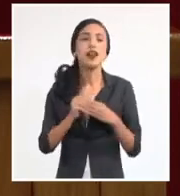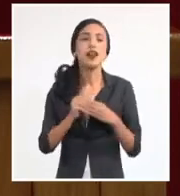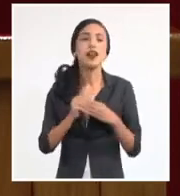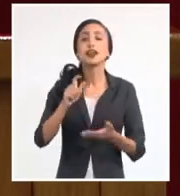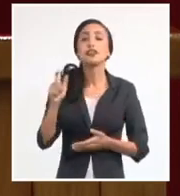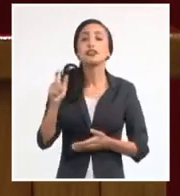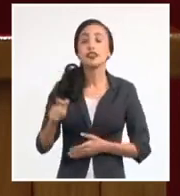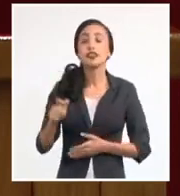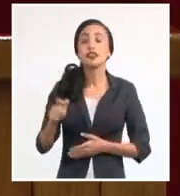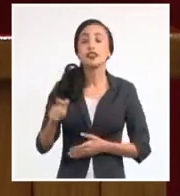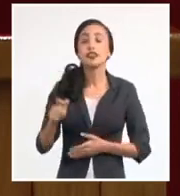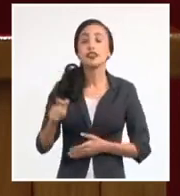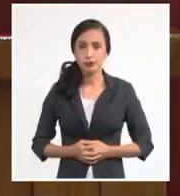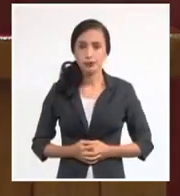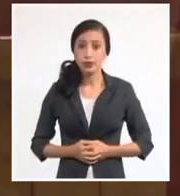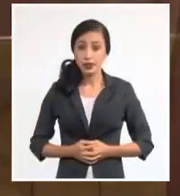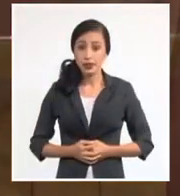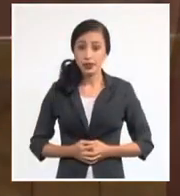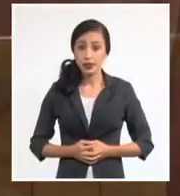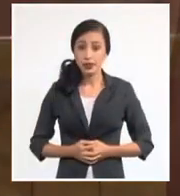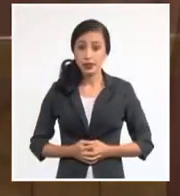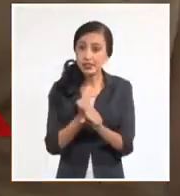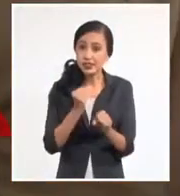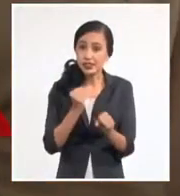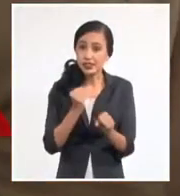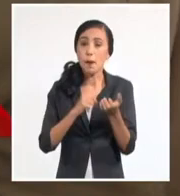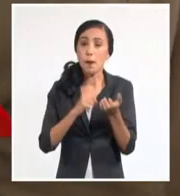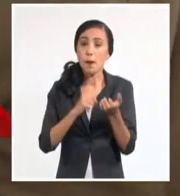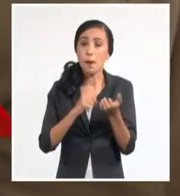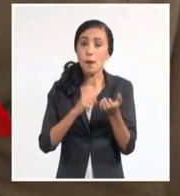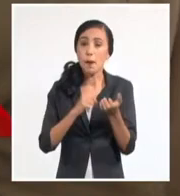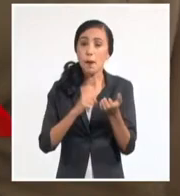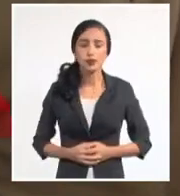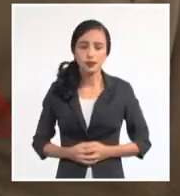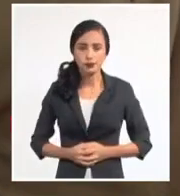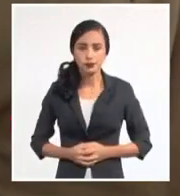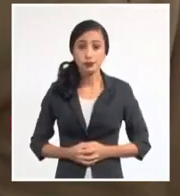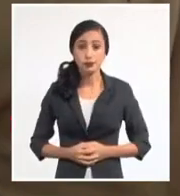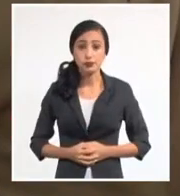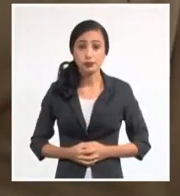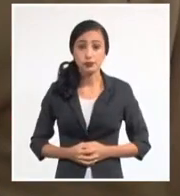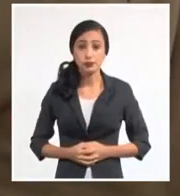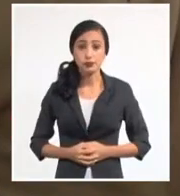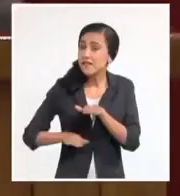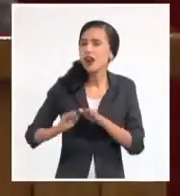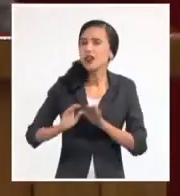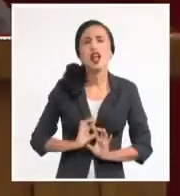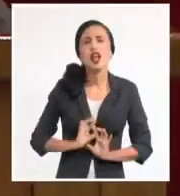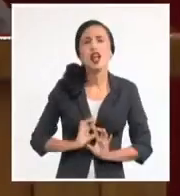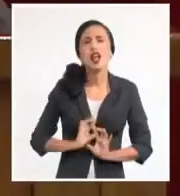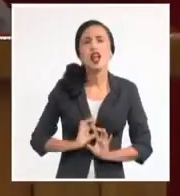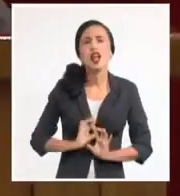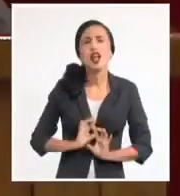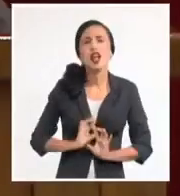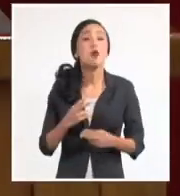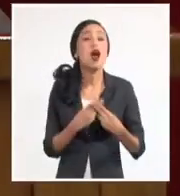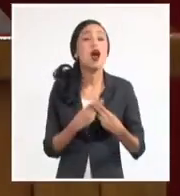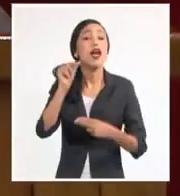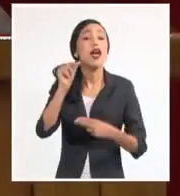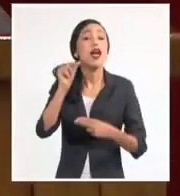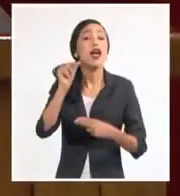digno entre los dignos del mundo, en tanto viene de raíces tan hondas y limpias como la de los próceres de la